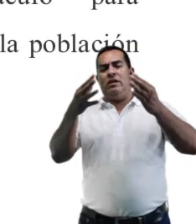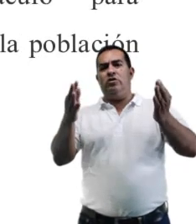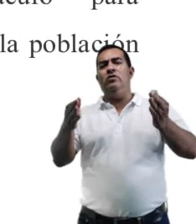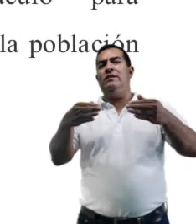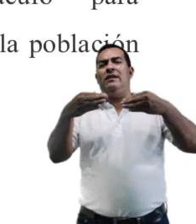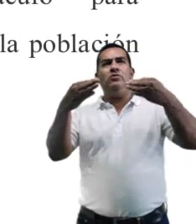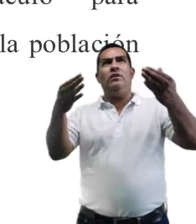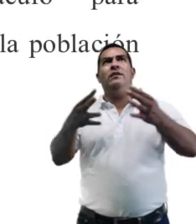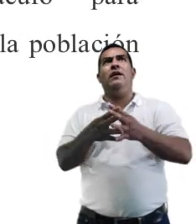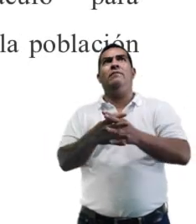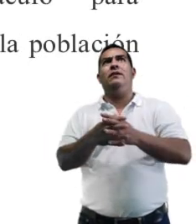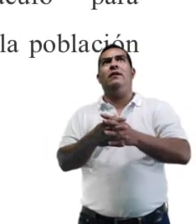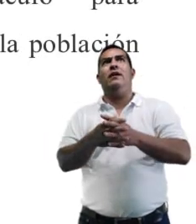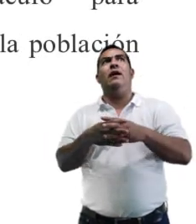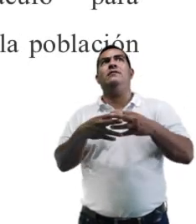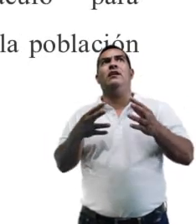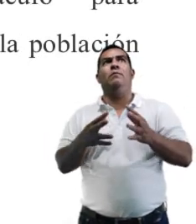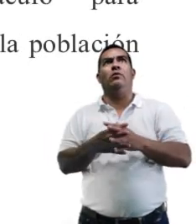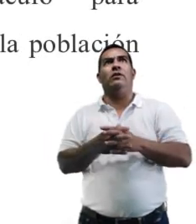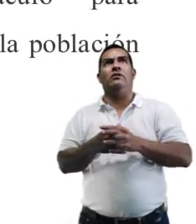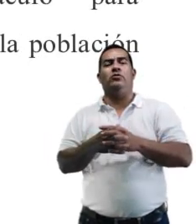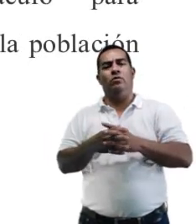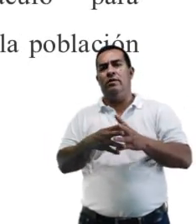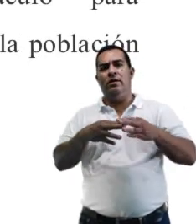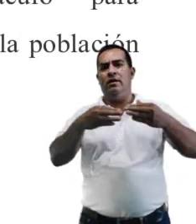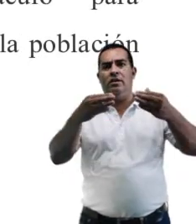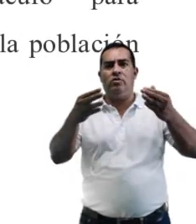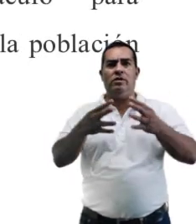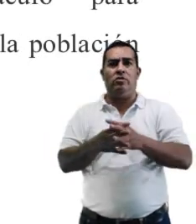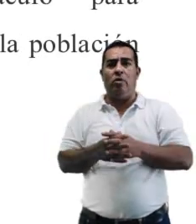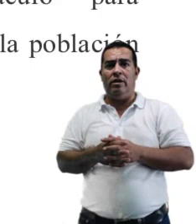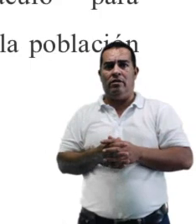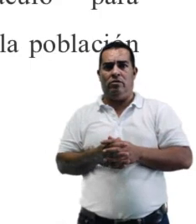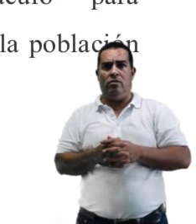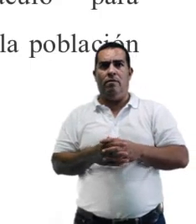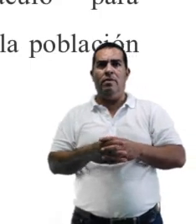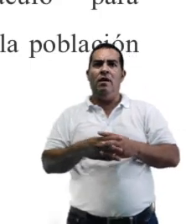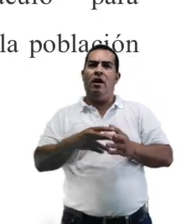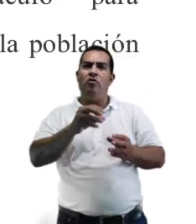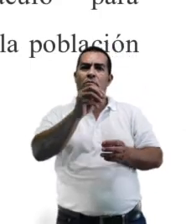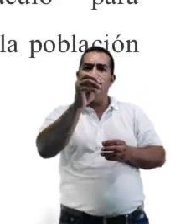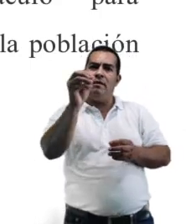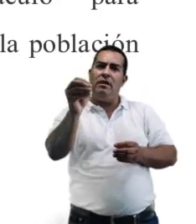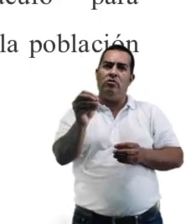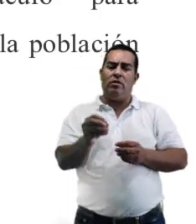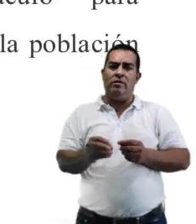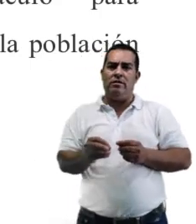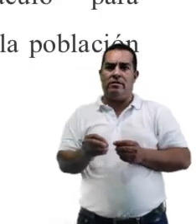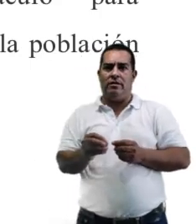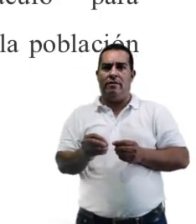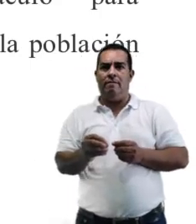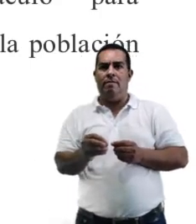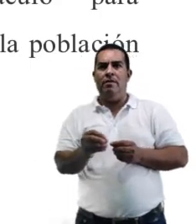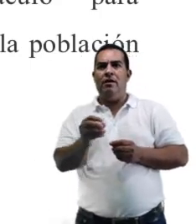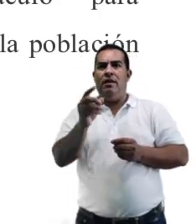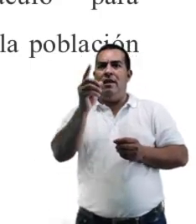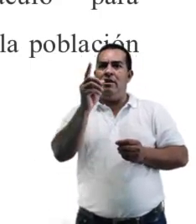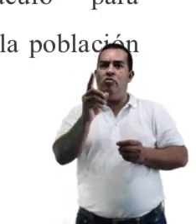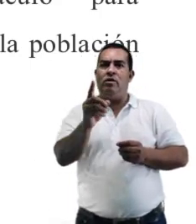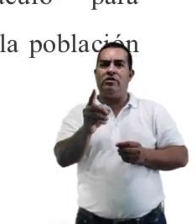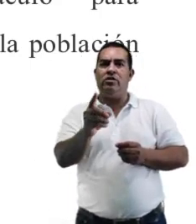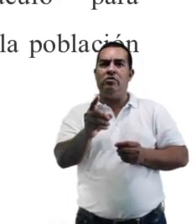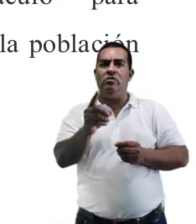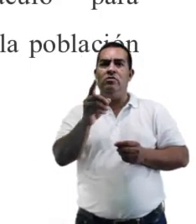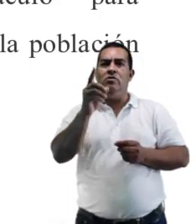La educación dice que es una llave hacia el progreso. Eso es correcto. Hay un pensamiento que dice: